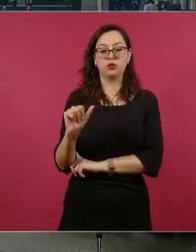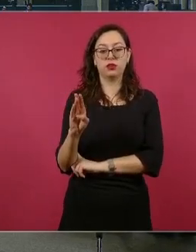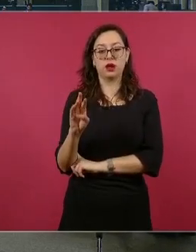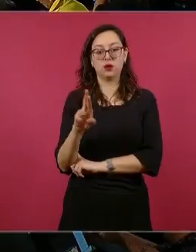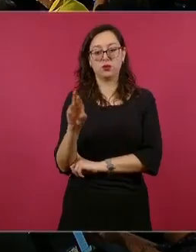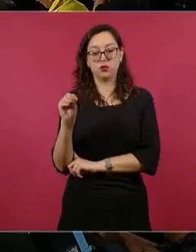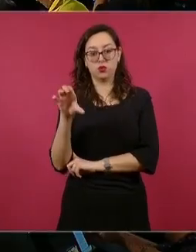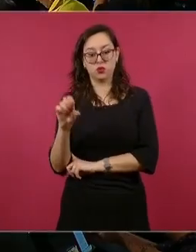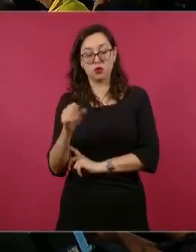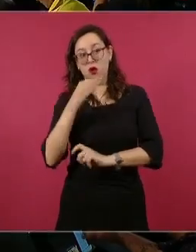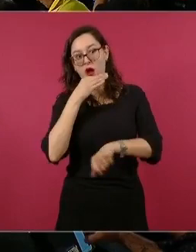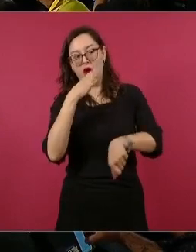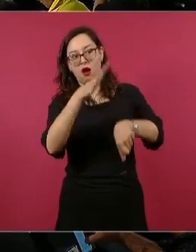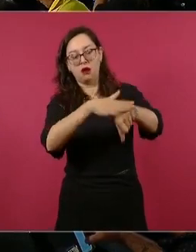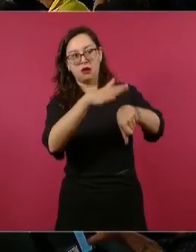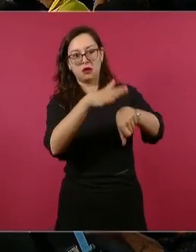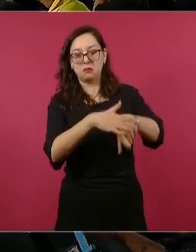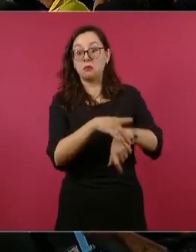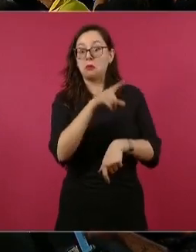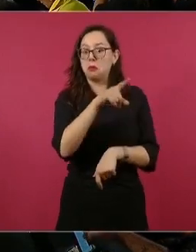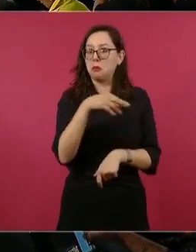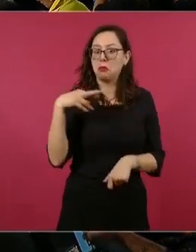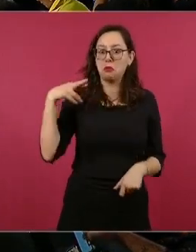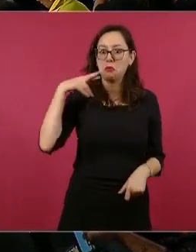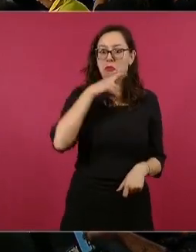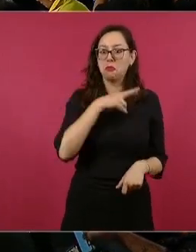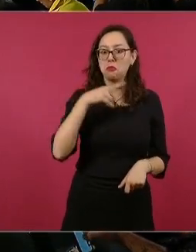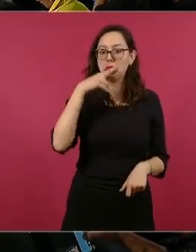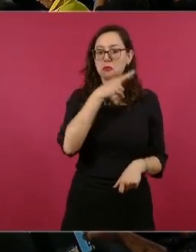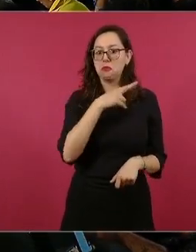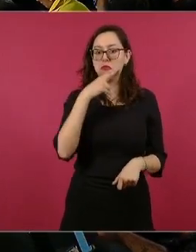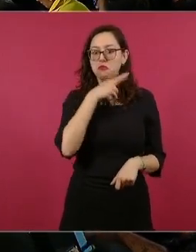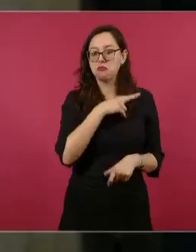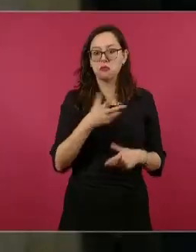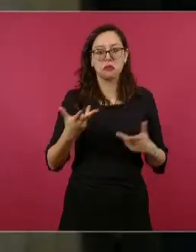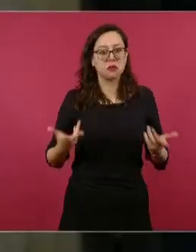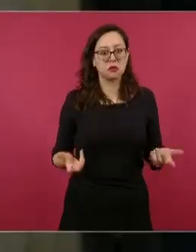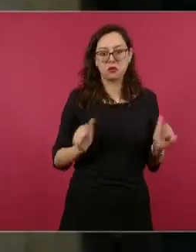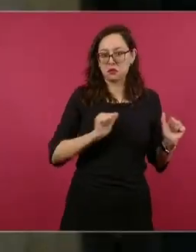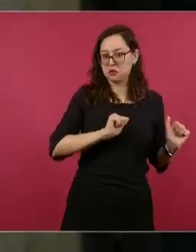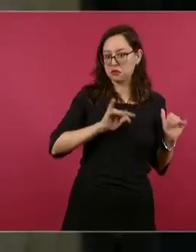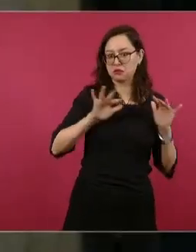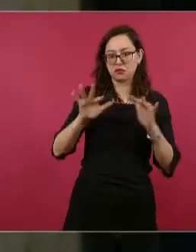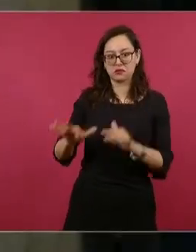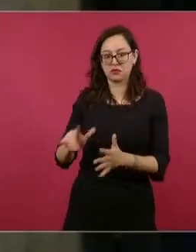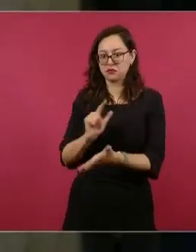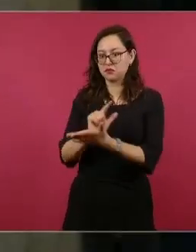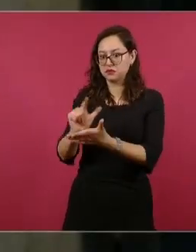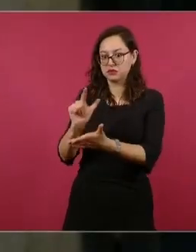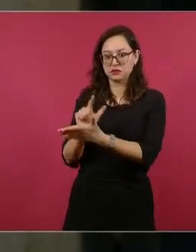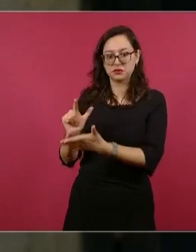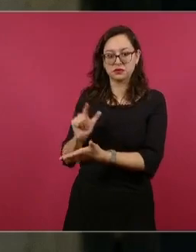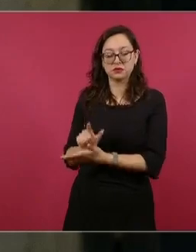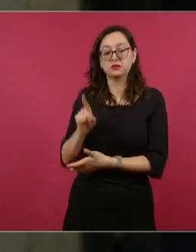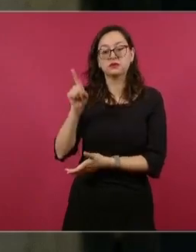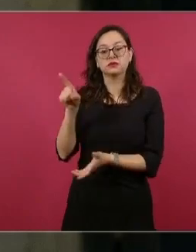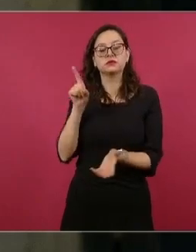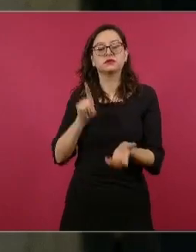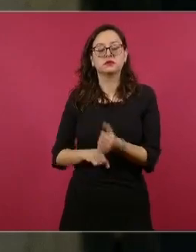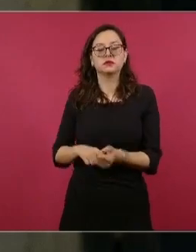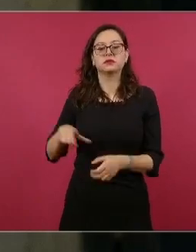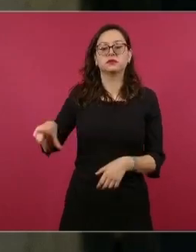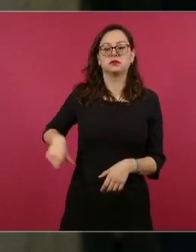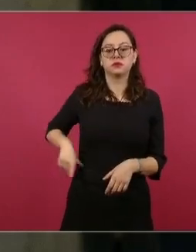se limpió la playa, fueron todos los chavos, los surfistas a limpiar, el gobierno del estado, Miguel Ángel Navarro,